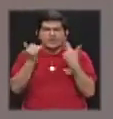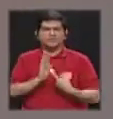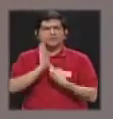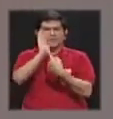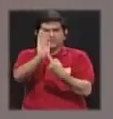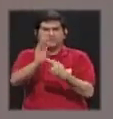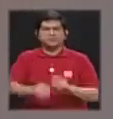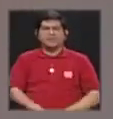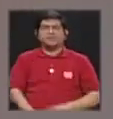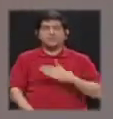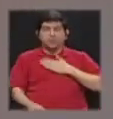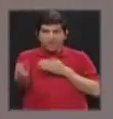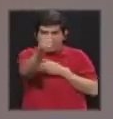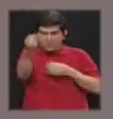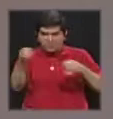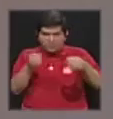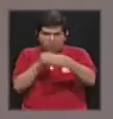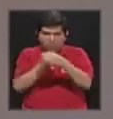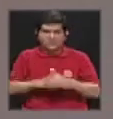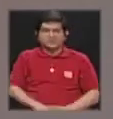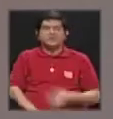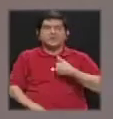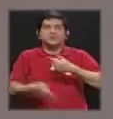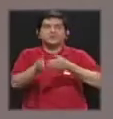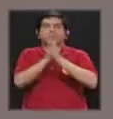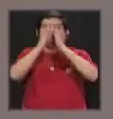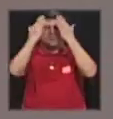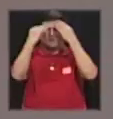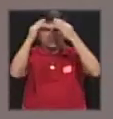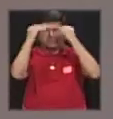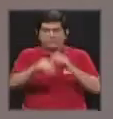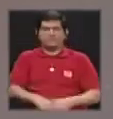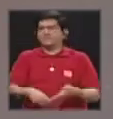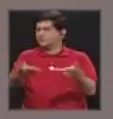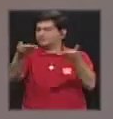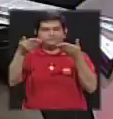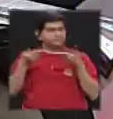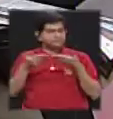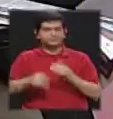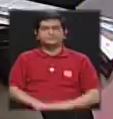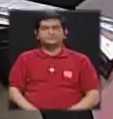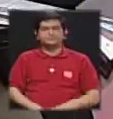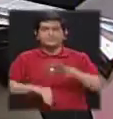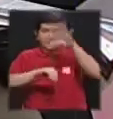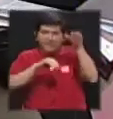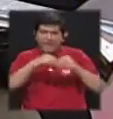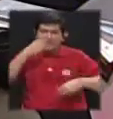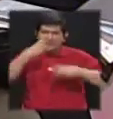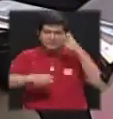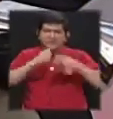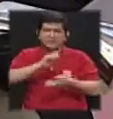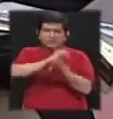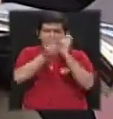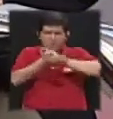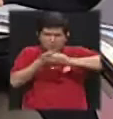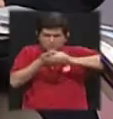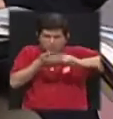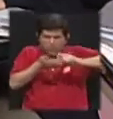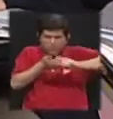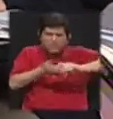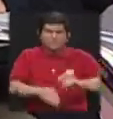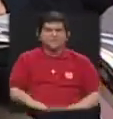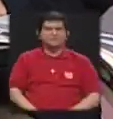aún en mi despacho he solicitado información que no se me ha brindado. Además de los problemas de traducción, ¿qué